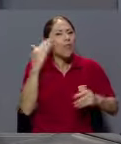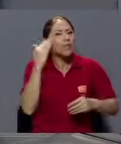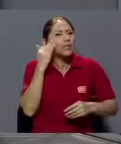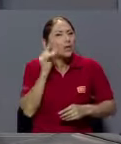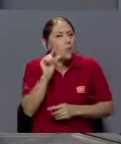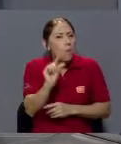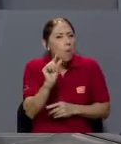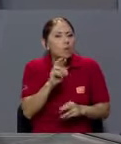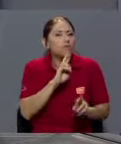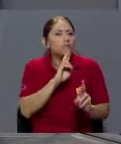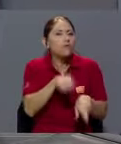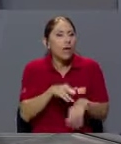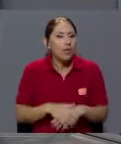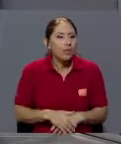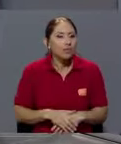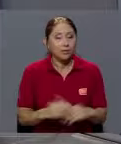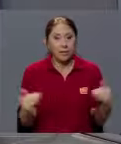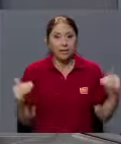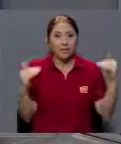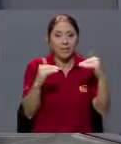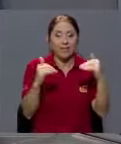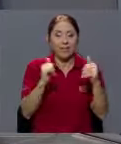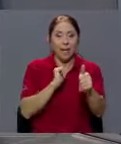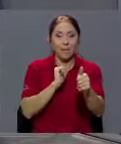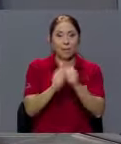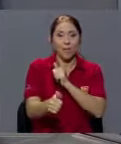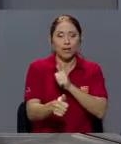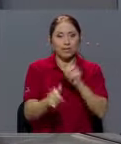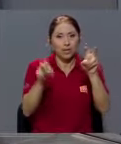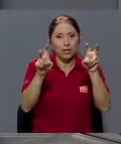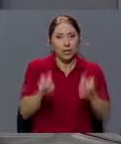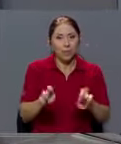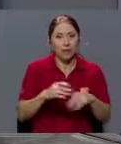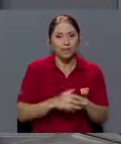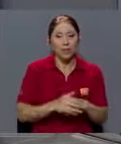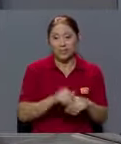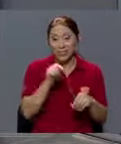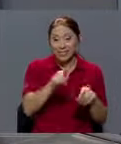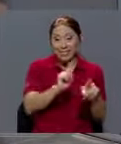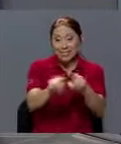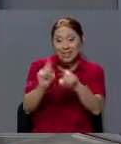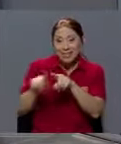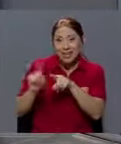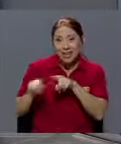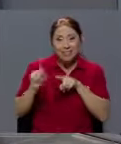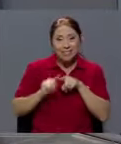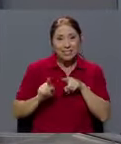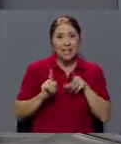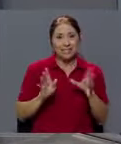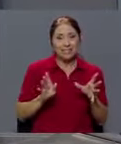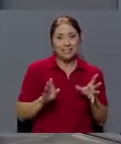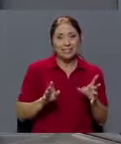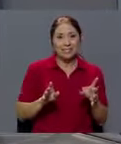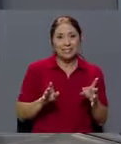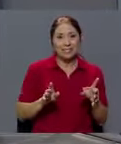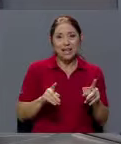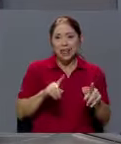resultados, el nivel de aprobación de la prueba y, ¿verdad?, esas diferencias que se pueden estar dando entre